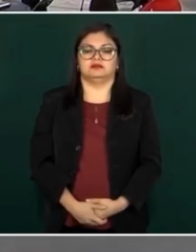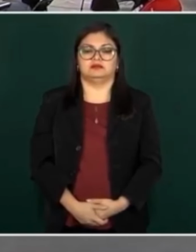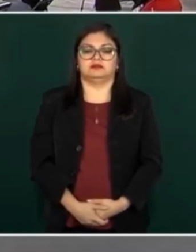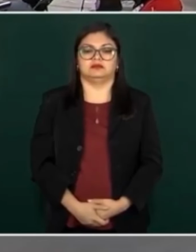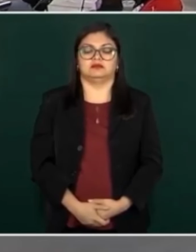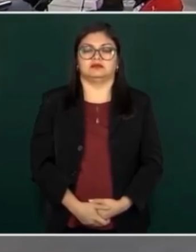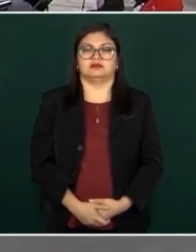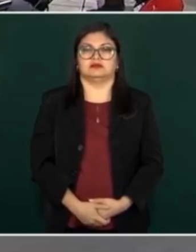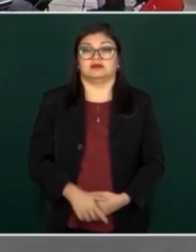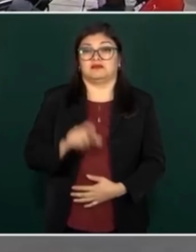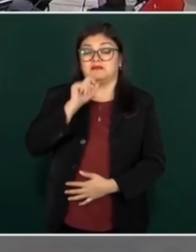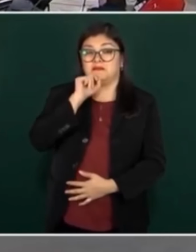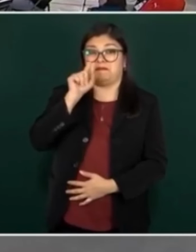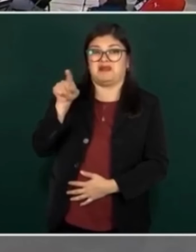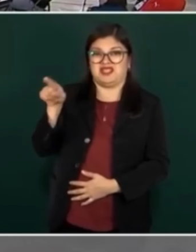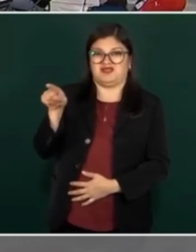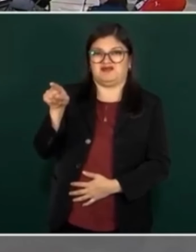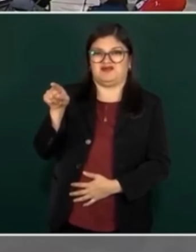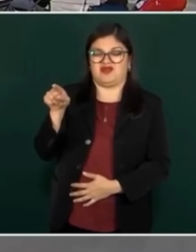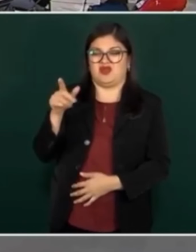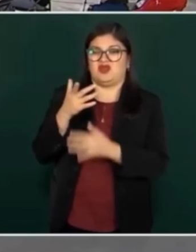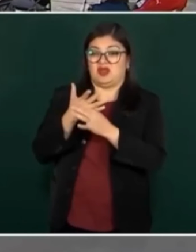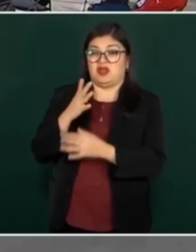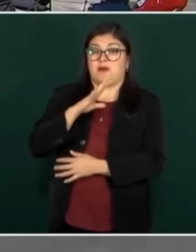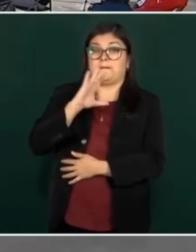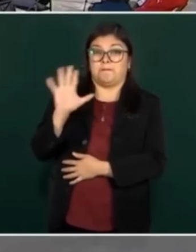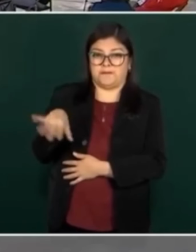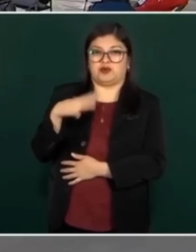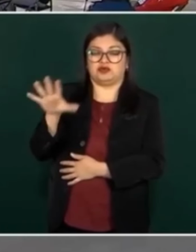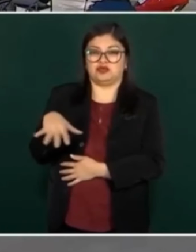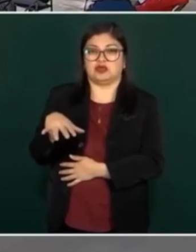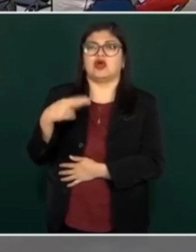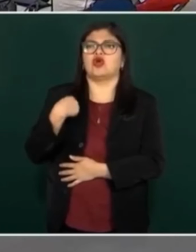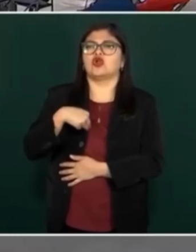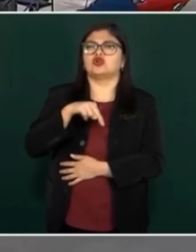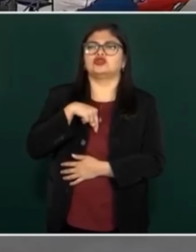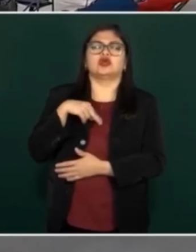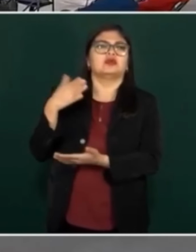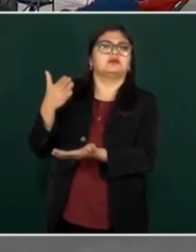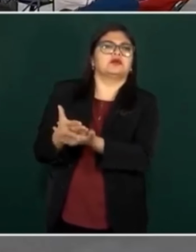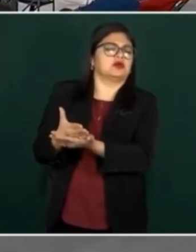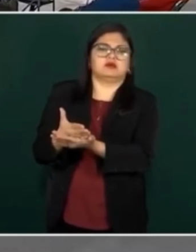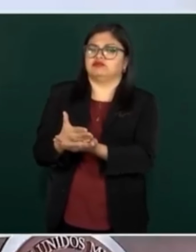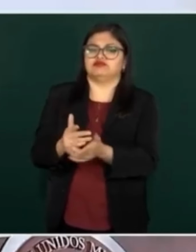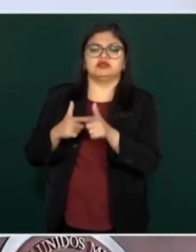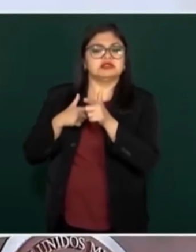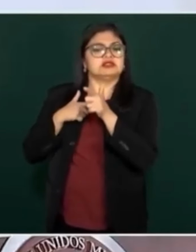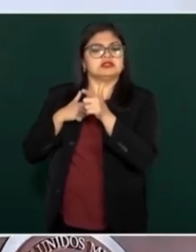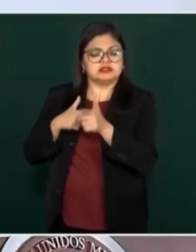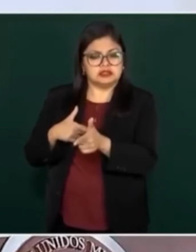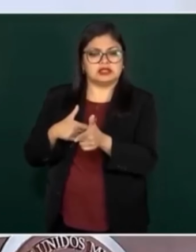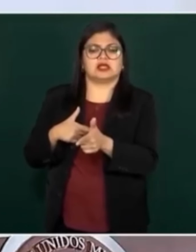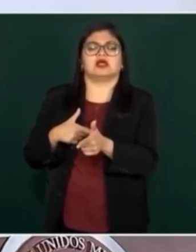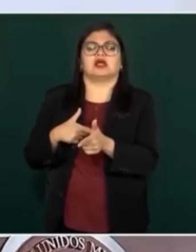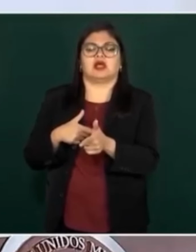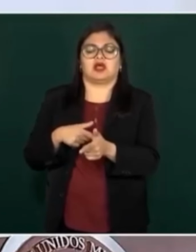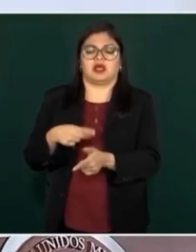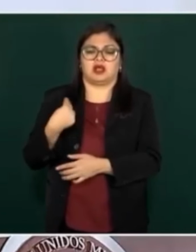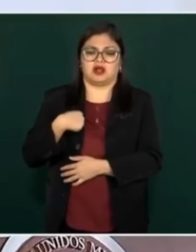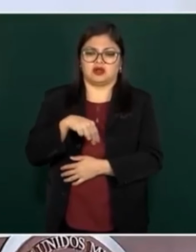Bien, en relación a la búsqueda, no hemos detenido esa actividad, seguimos